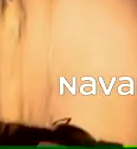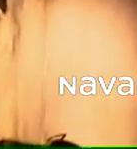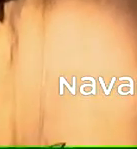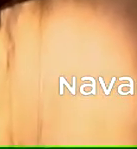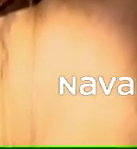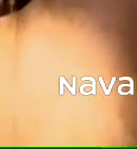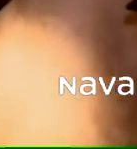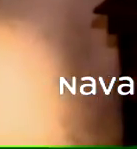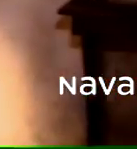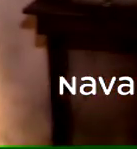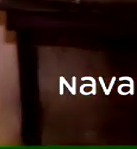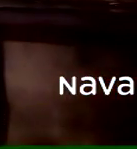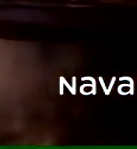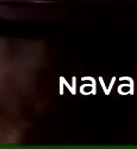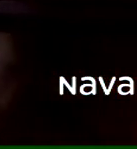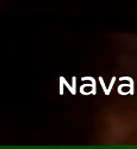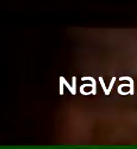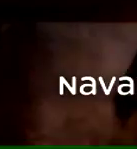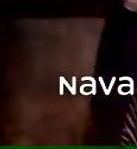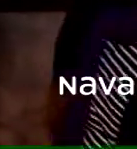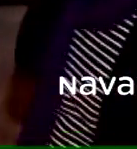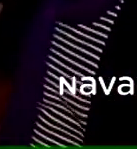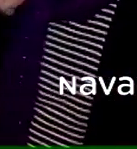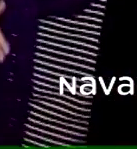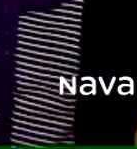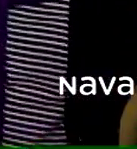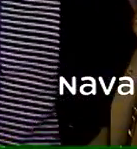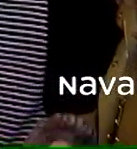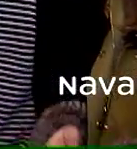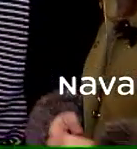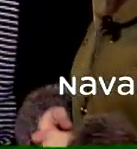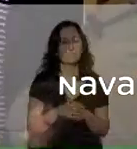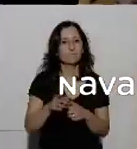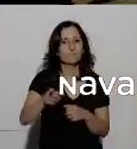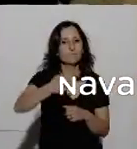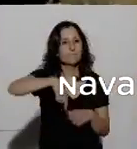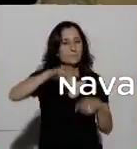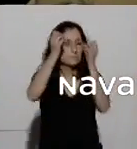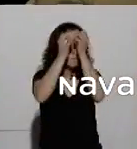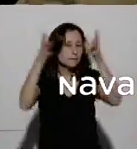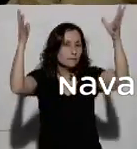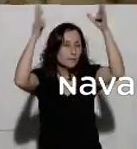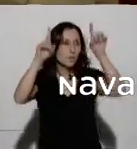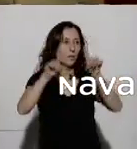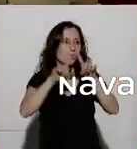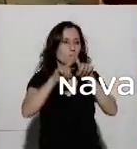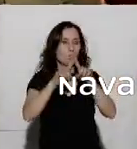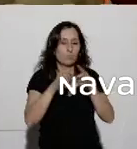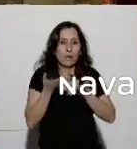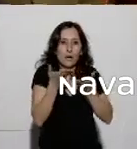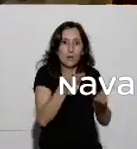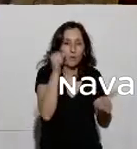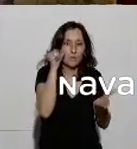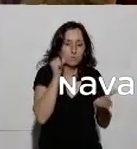Echándole un poco de imaginación, vamos a decir que esta es la cocina de una sorguiña, de esta curandera, herbolera, la partera también, con sus